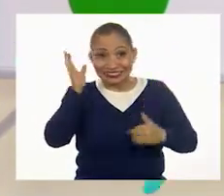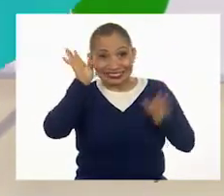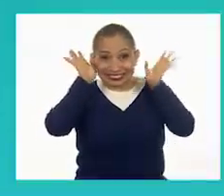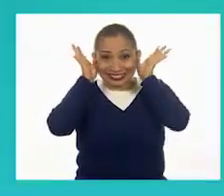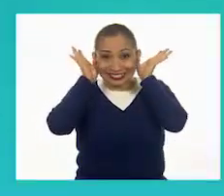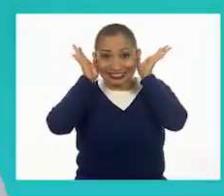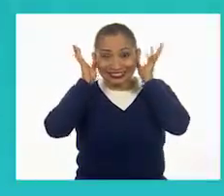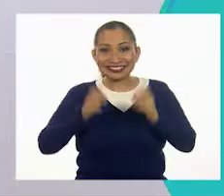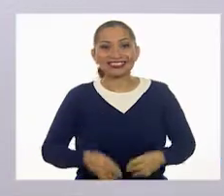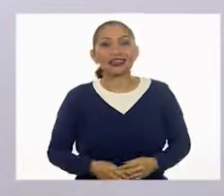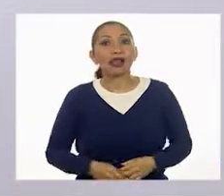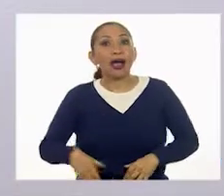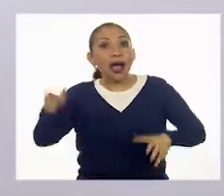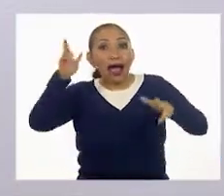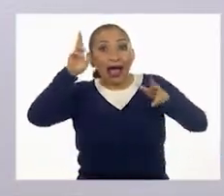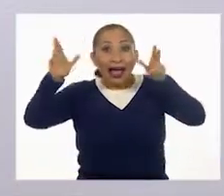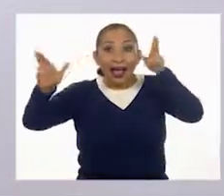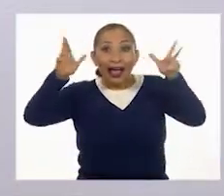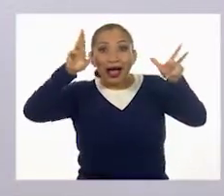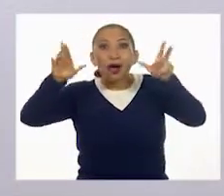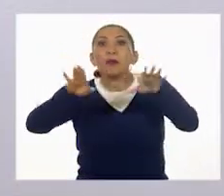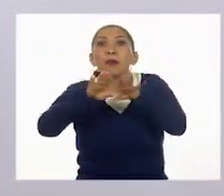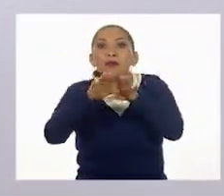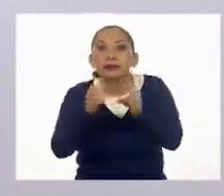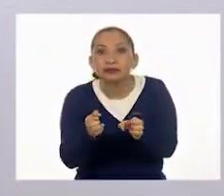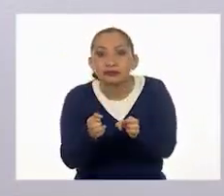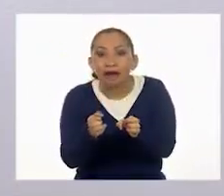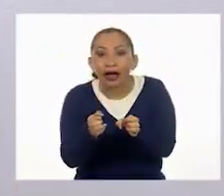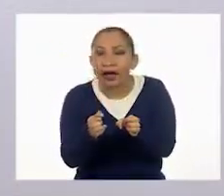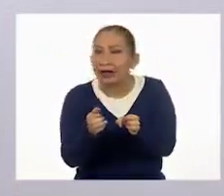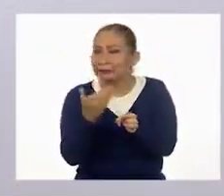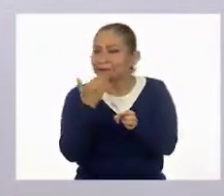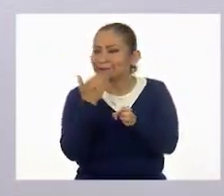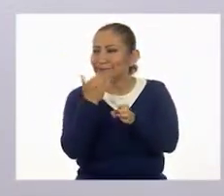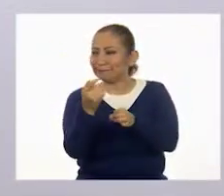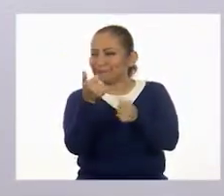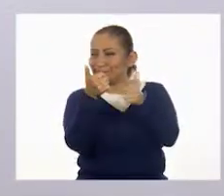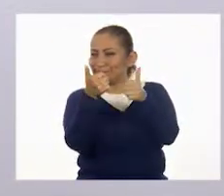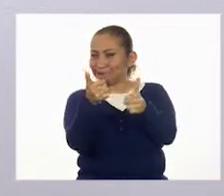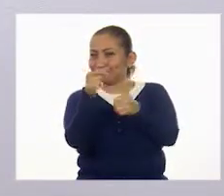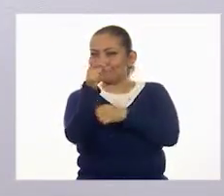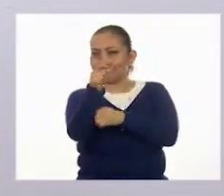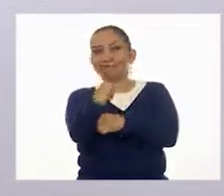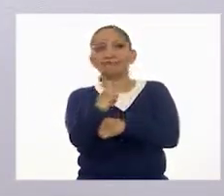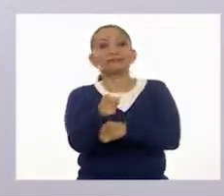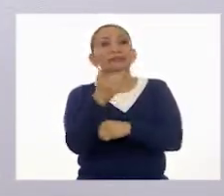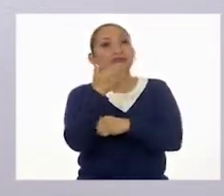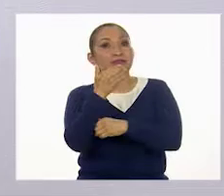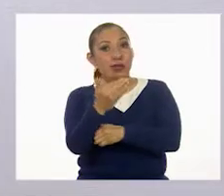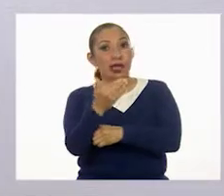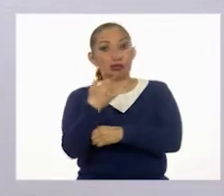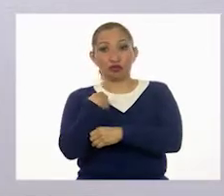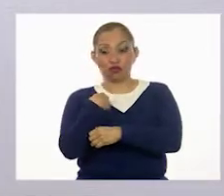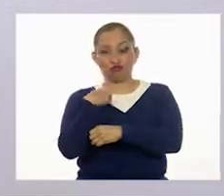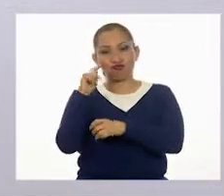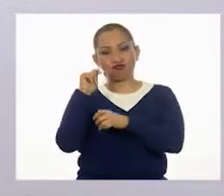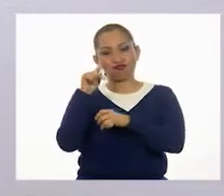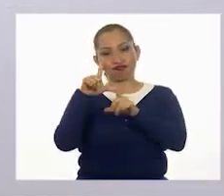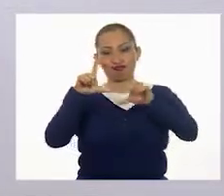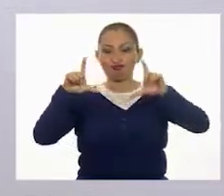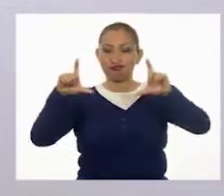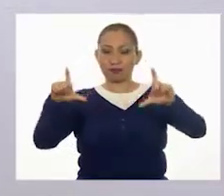Ajolisto! ¡Hola! ¿Cómo están? Espero que muy bien. ¡Qué bueno que salgo en la